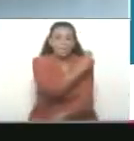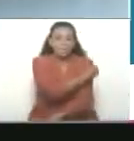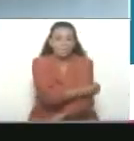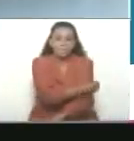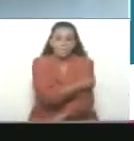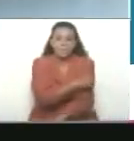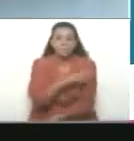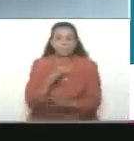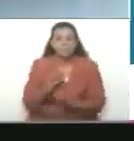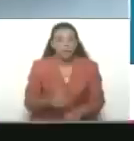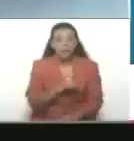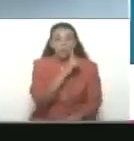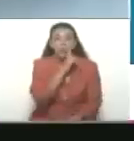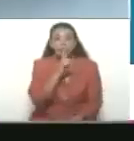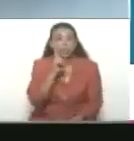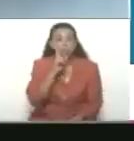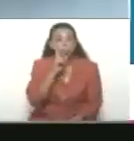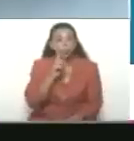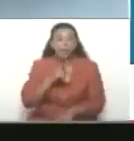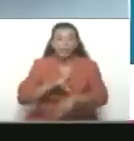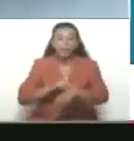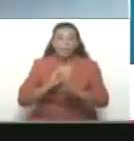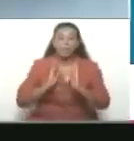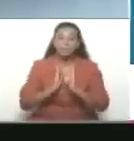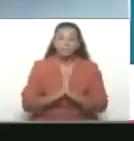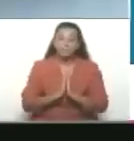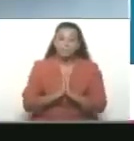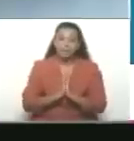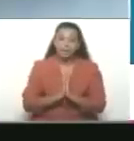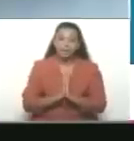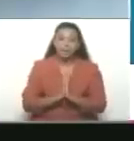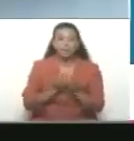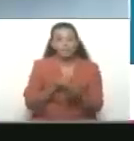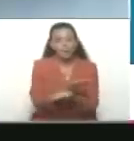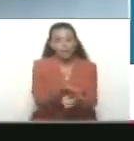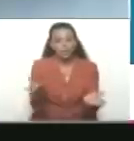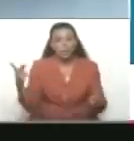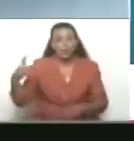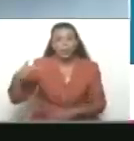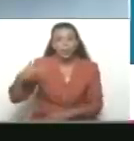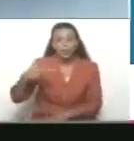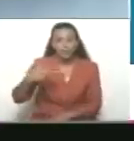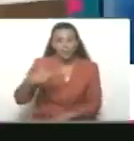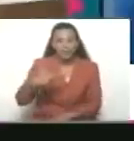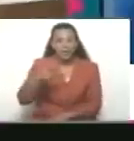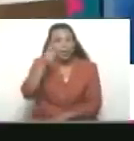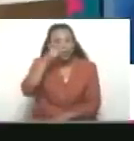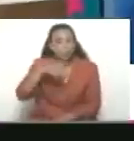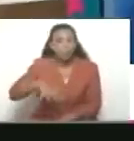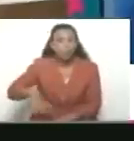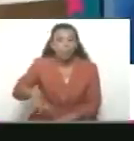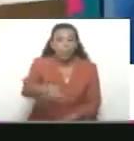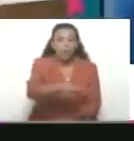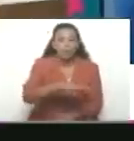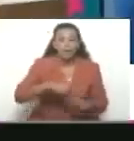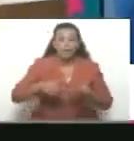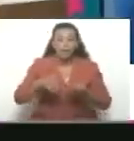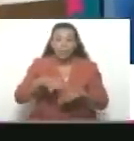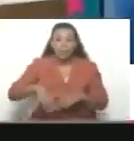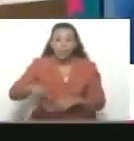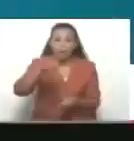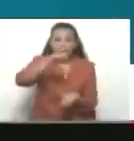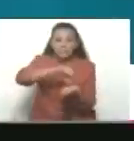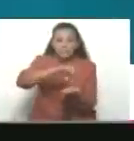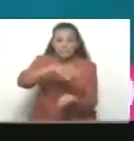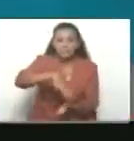Universitario que lleva el nombre José Gregorio Hernández para el pueblo de las tejerías y los pueblos del centro del